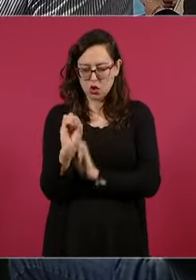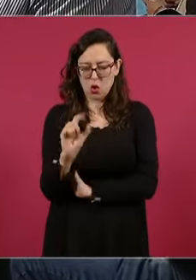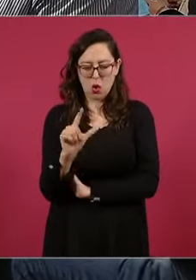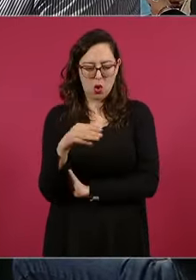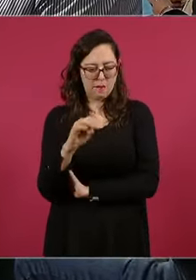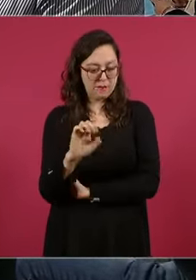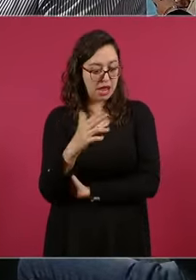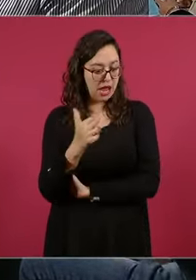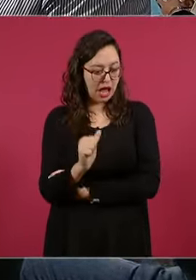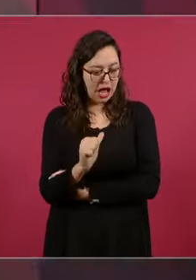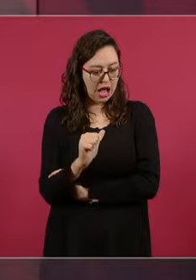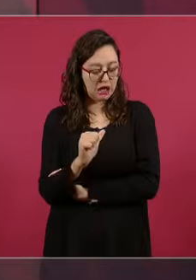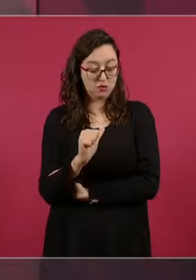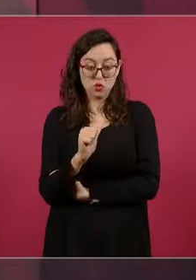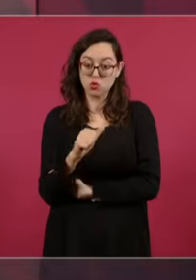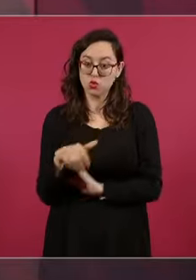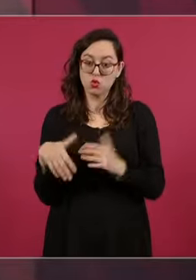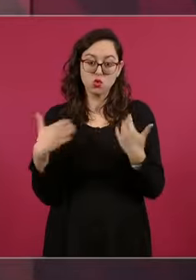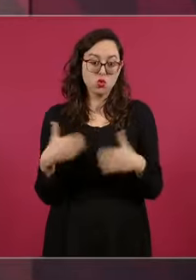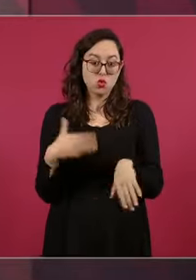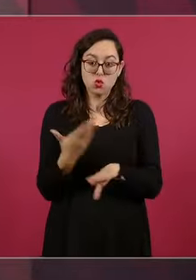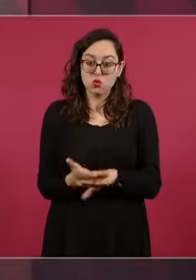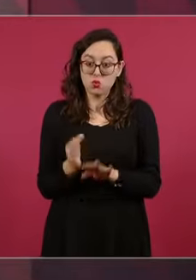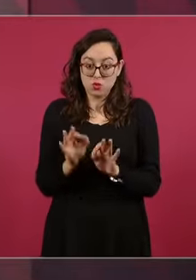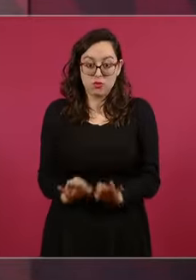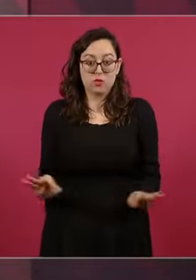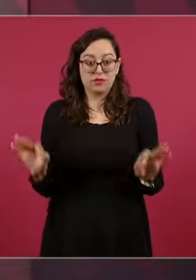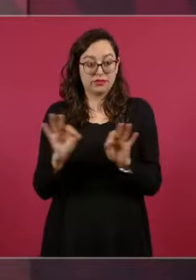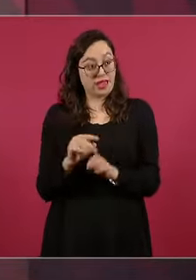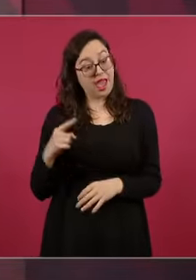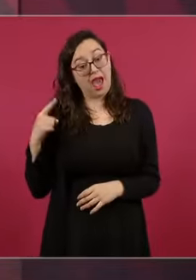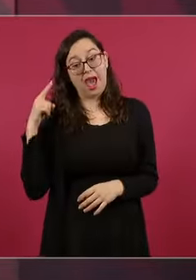importantísima, la pieza esta que se rescató,